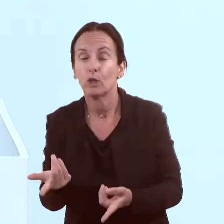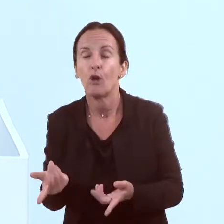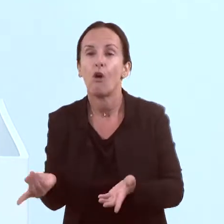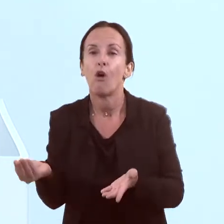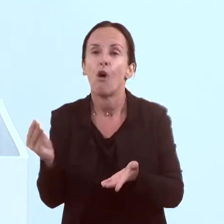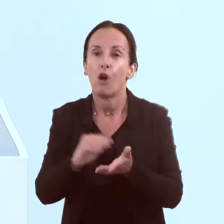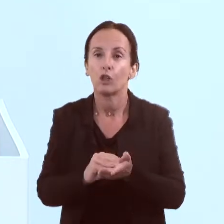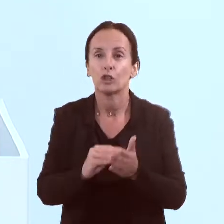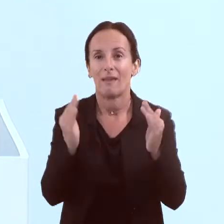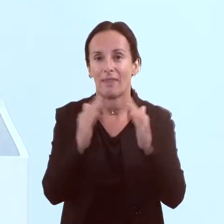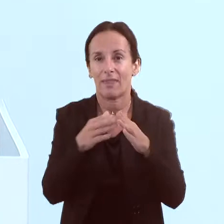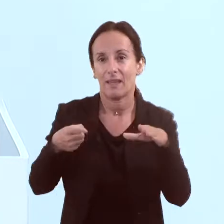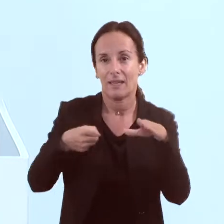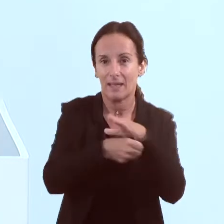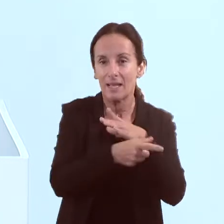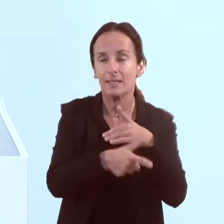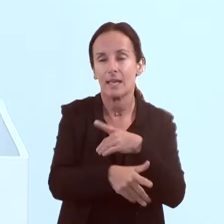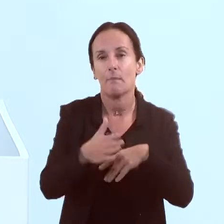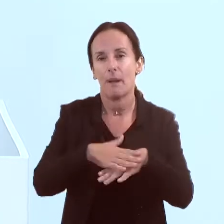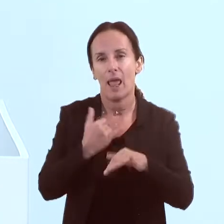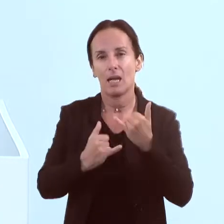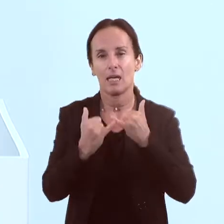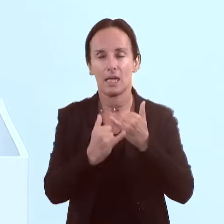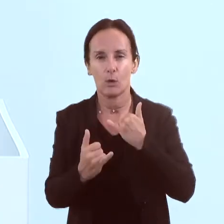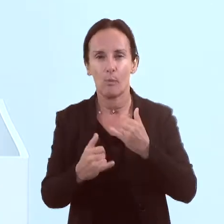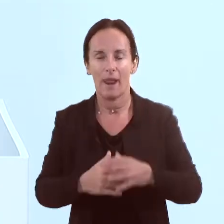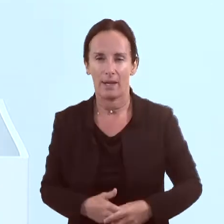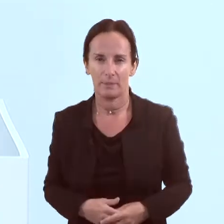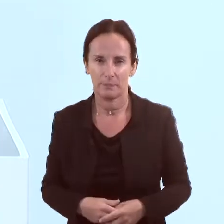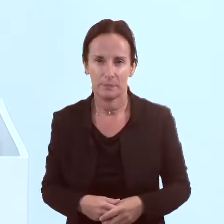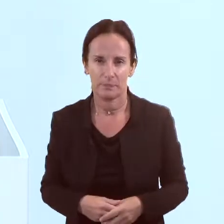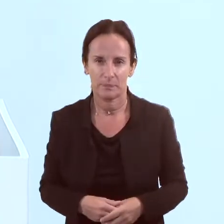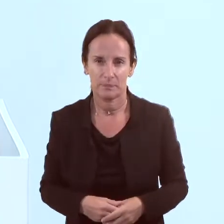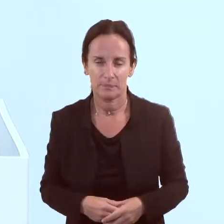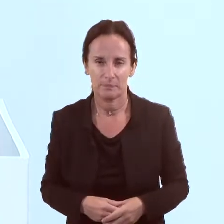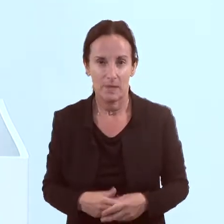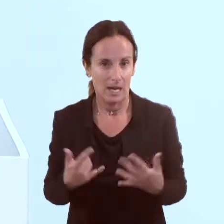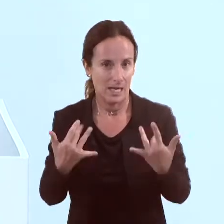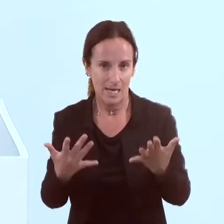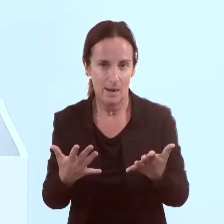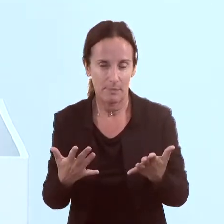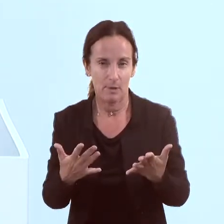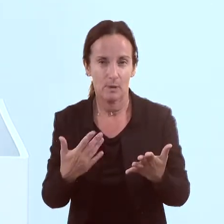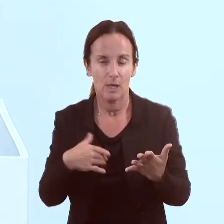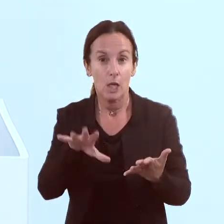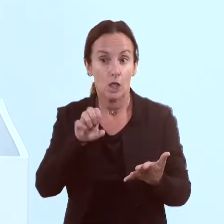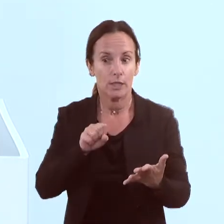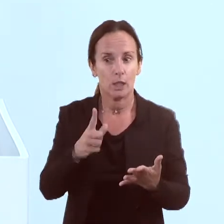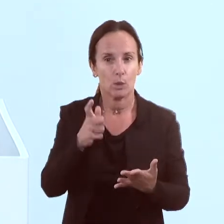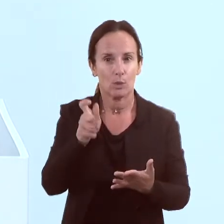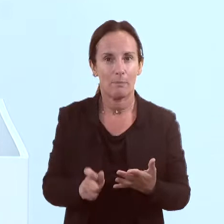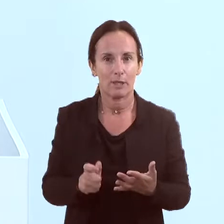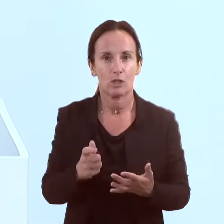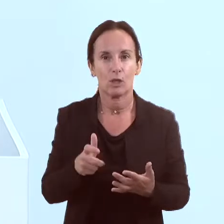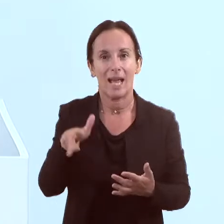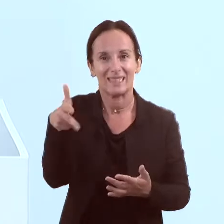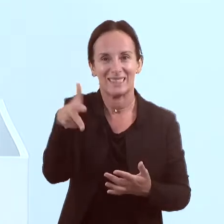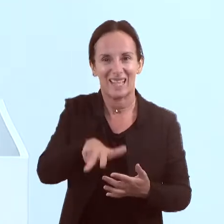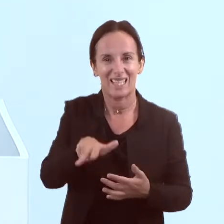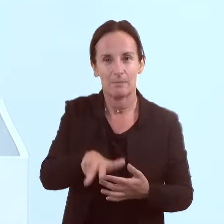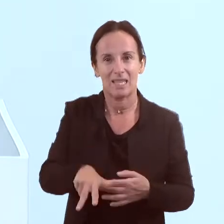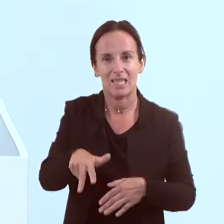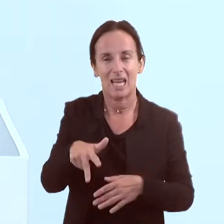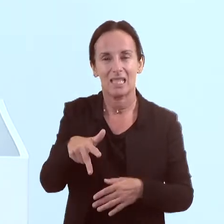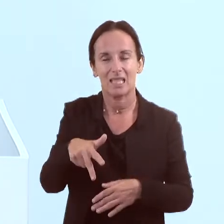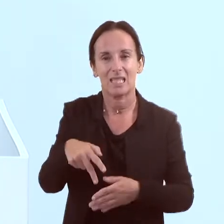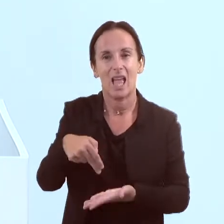de nuestros apoyos. Somos indeseables en ese sentido cuanto antes, ¿no? Entendemos que una persona que lleva 3 meses en esta situación,